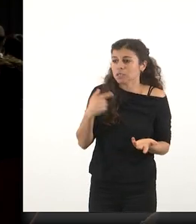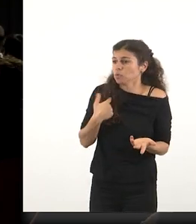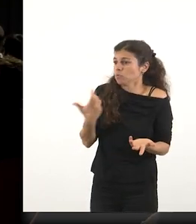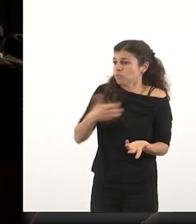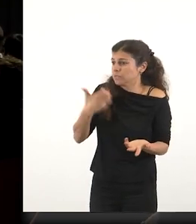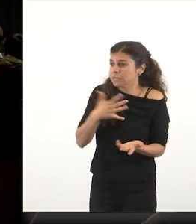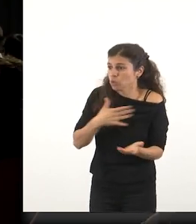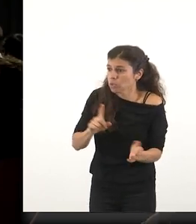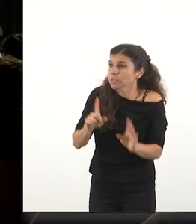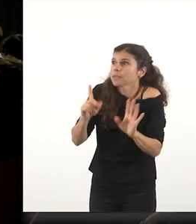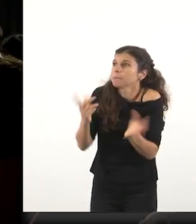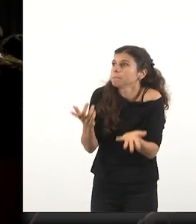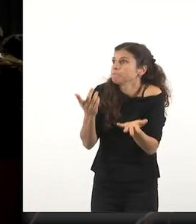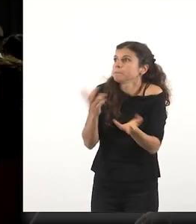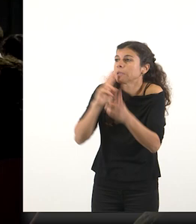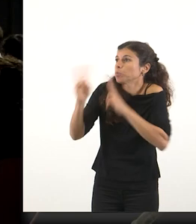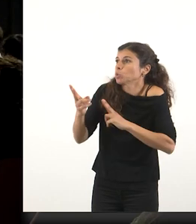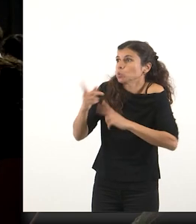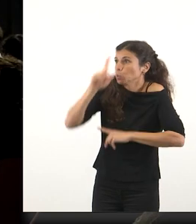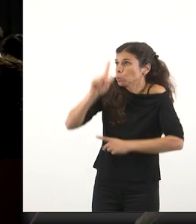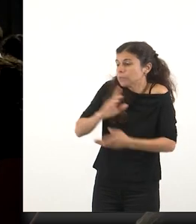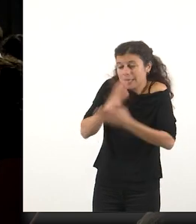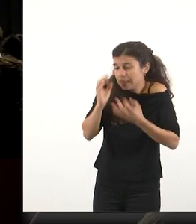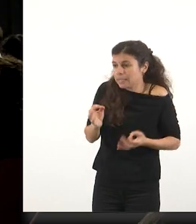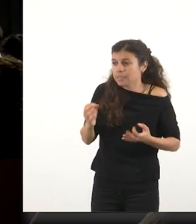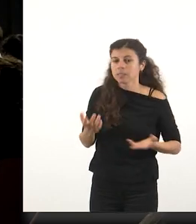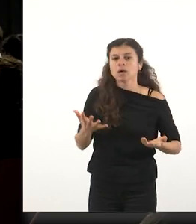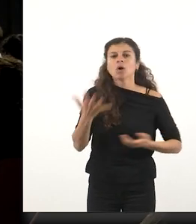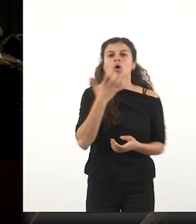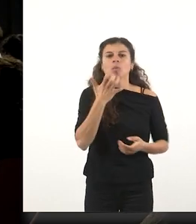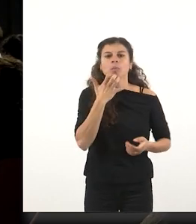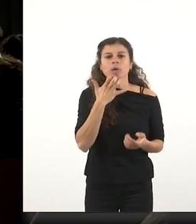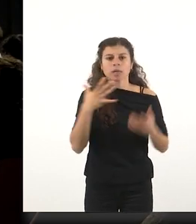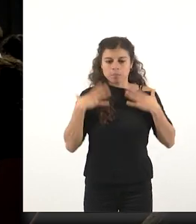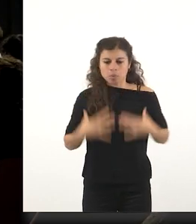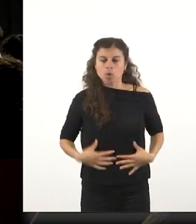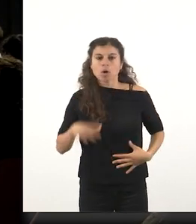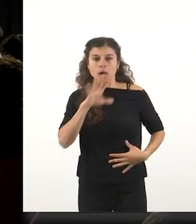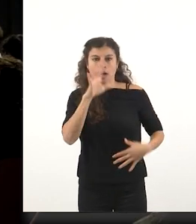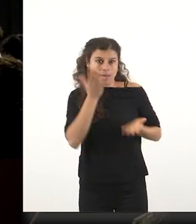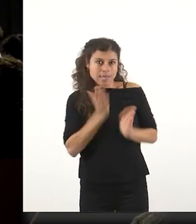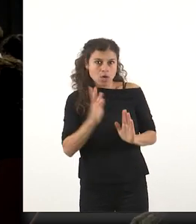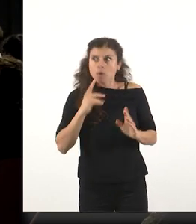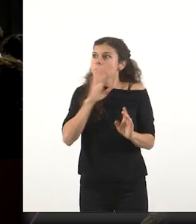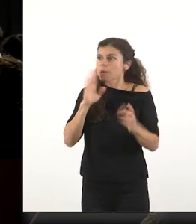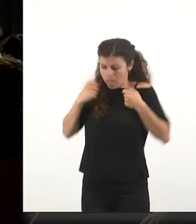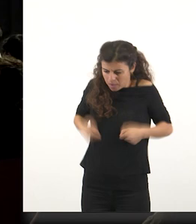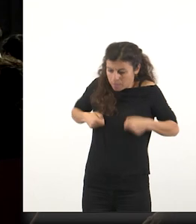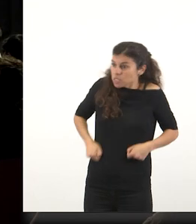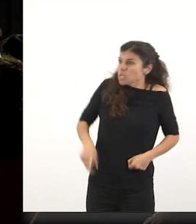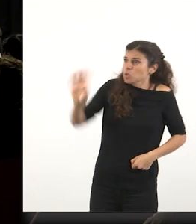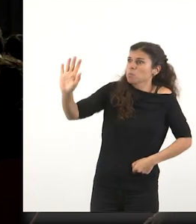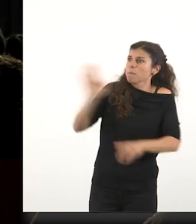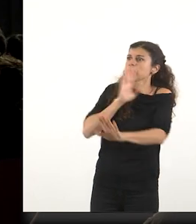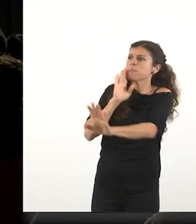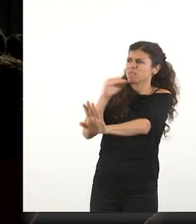no sé qué me pasa, mamá. O cuando Nahuel me dice, mamá, ¿por qué me pones la camisa así, mamá? Mamá, está enfadada, ¿verdad, mamá? Respira, mamá, como tú me enseñas, respira, mamá,